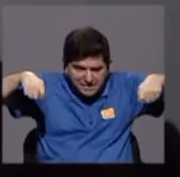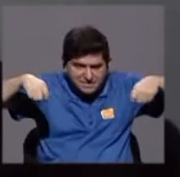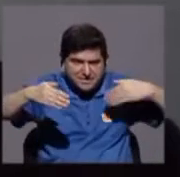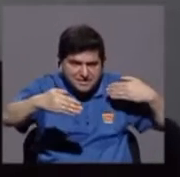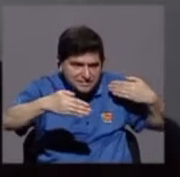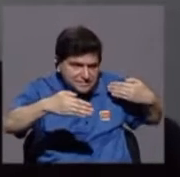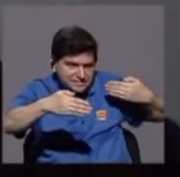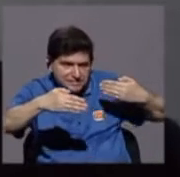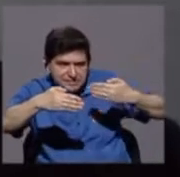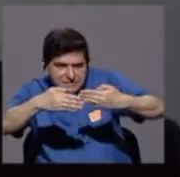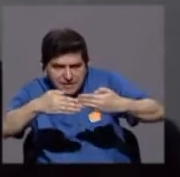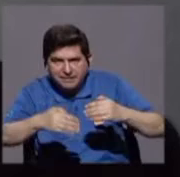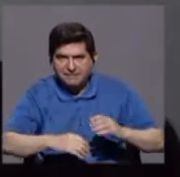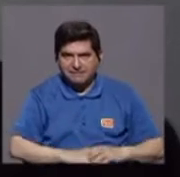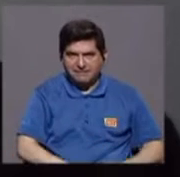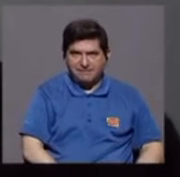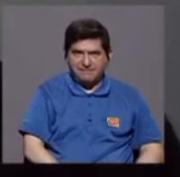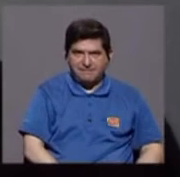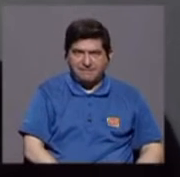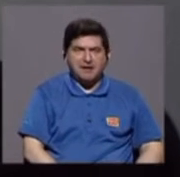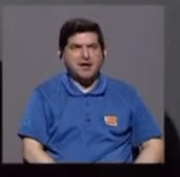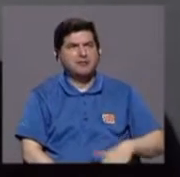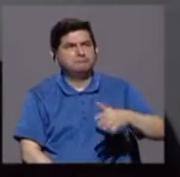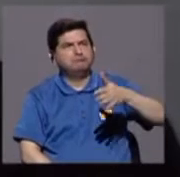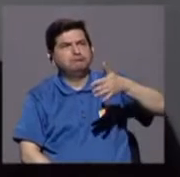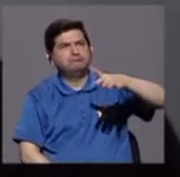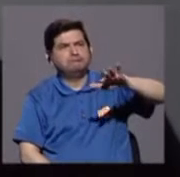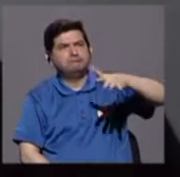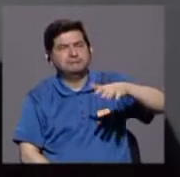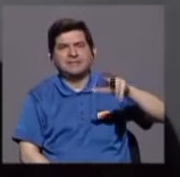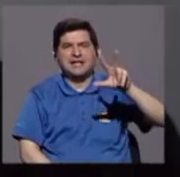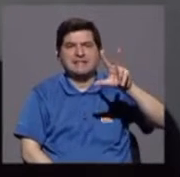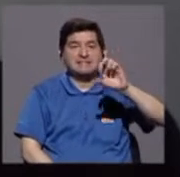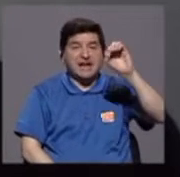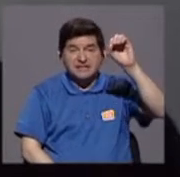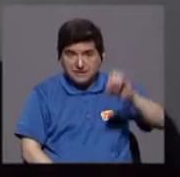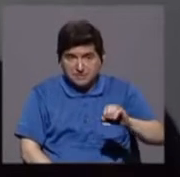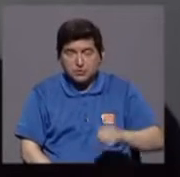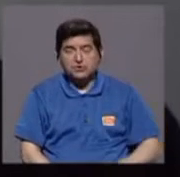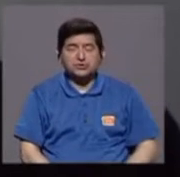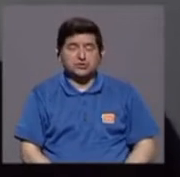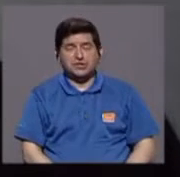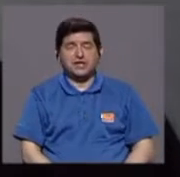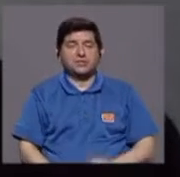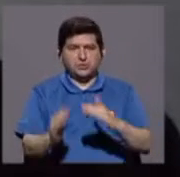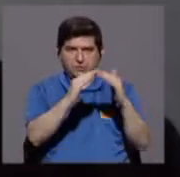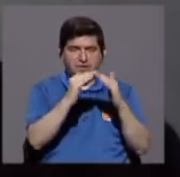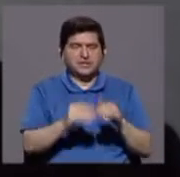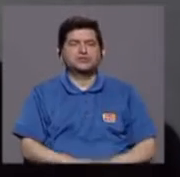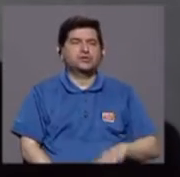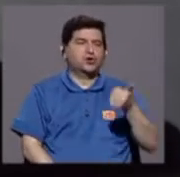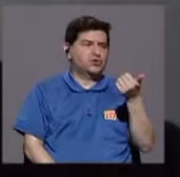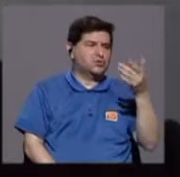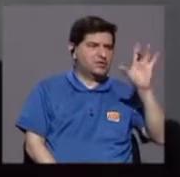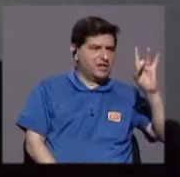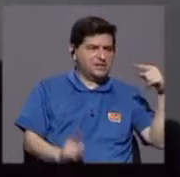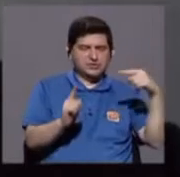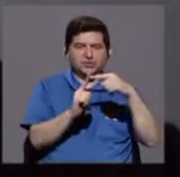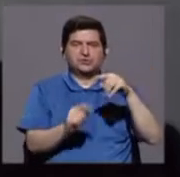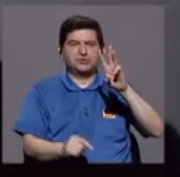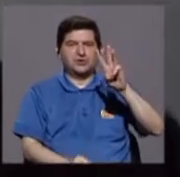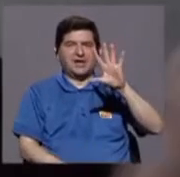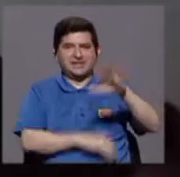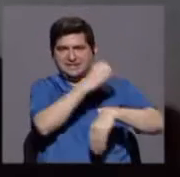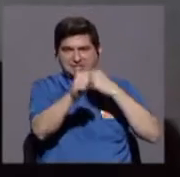cerca que hay alrededor de un 30% de la población entre 18 y 65 años que no tiene